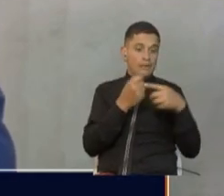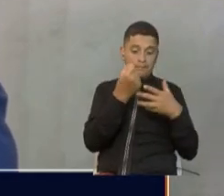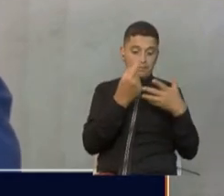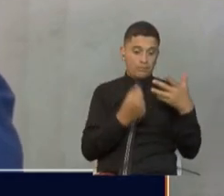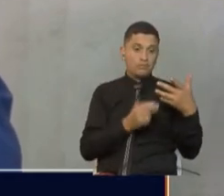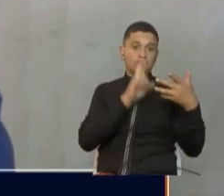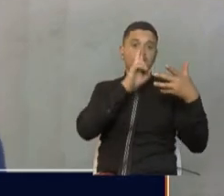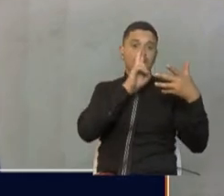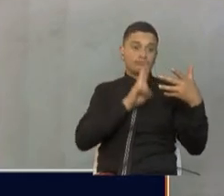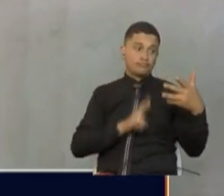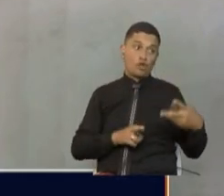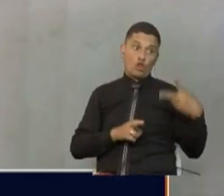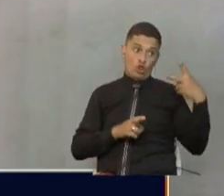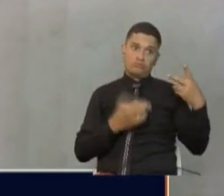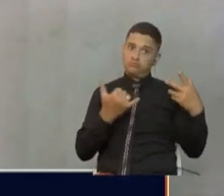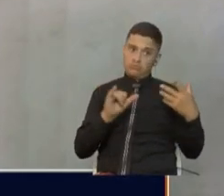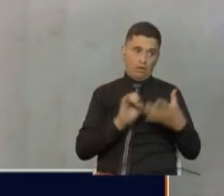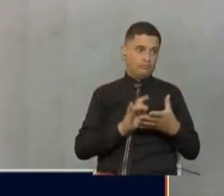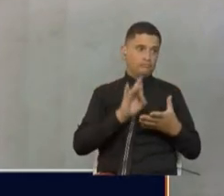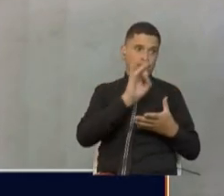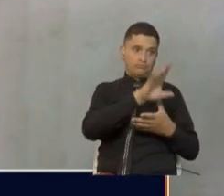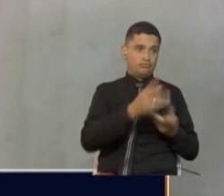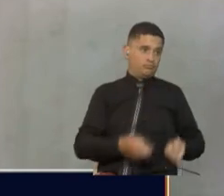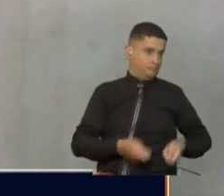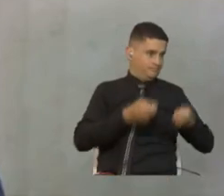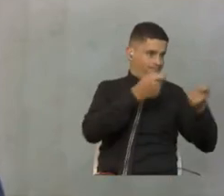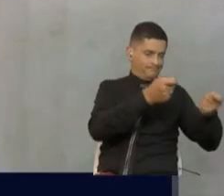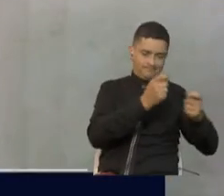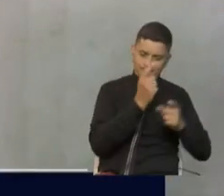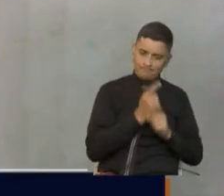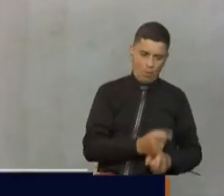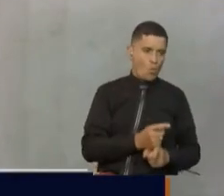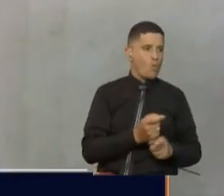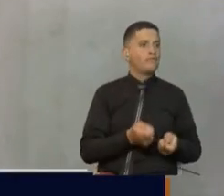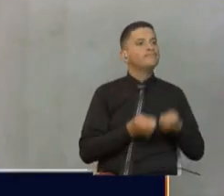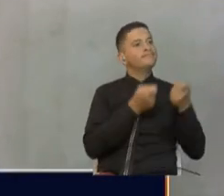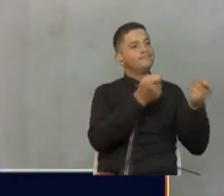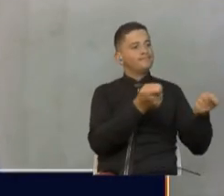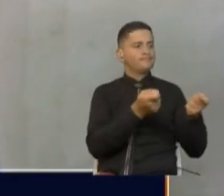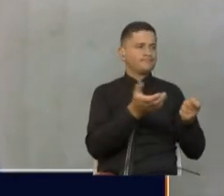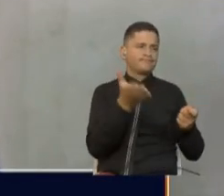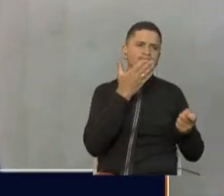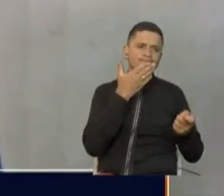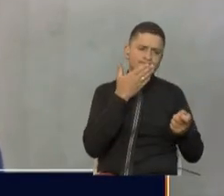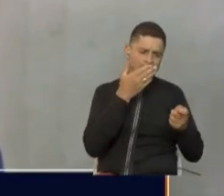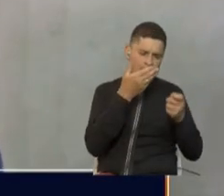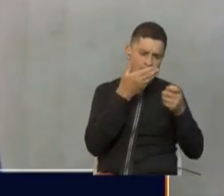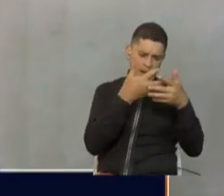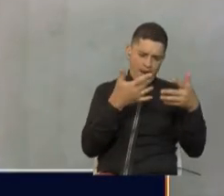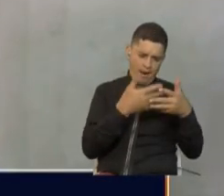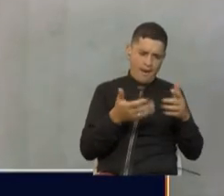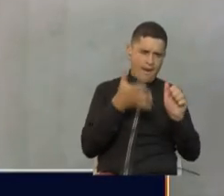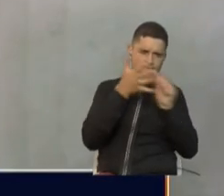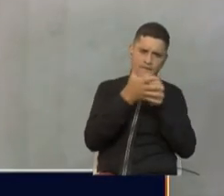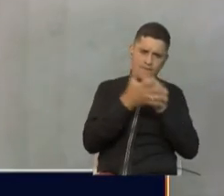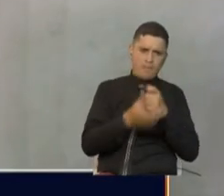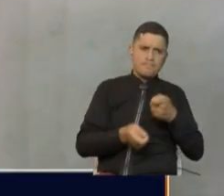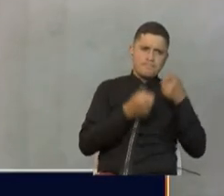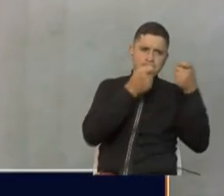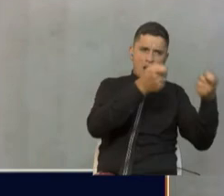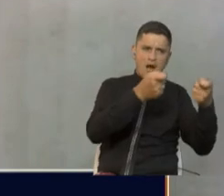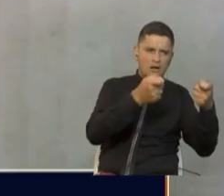cuestionarios respondidos, se los he surtido de manera oportuna, con suficiente información que les